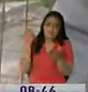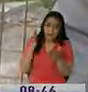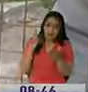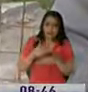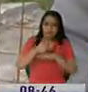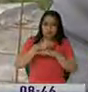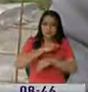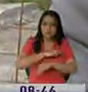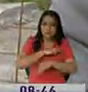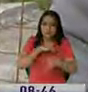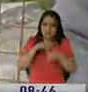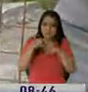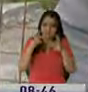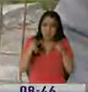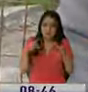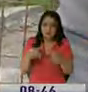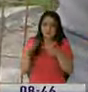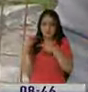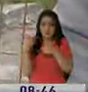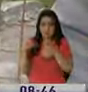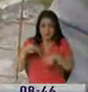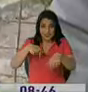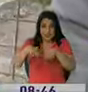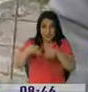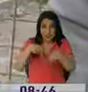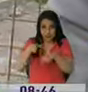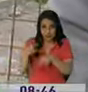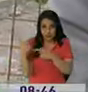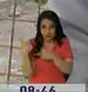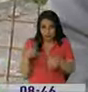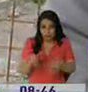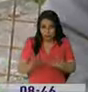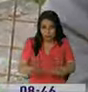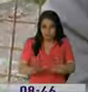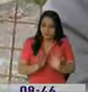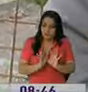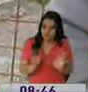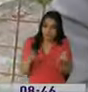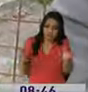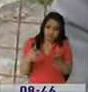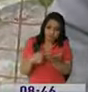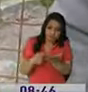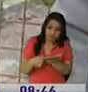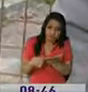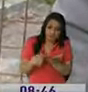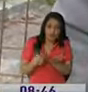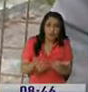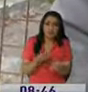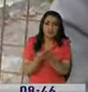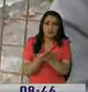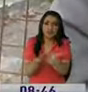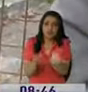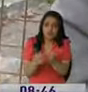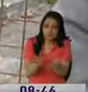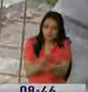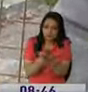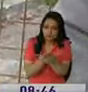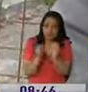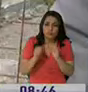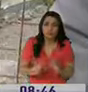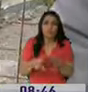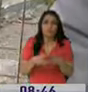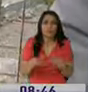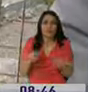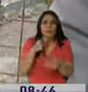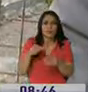Agencia Metropolitana de Tránsito, que tiene la competencia en la regulación del tránsito. Lo pondremos nuevamente sobre la mesa con ellos a ver